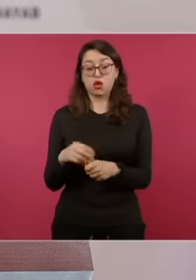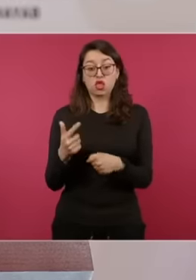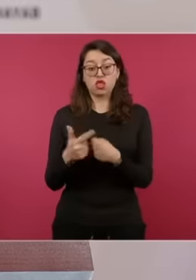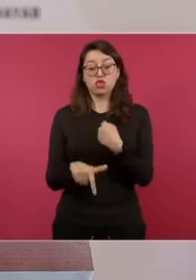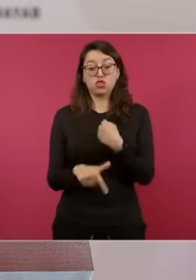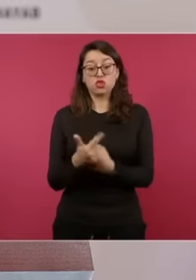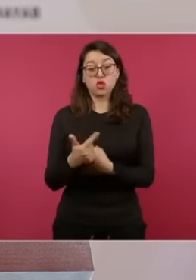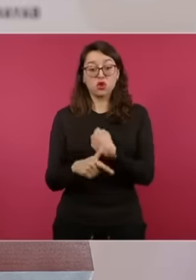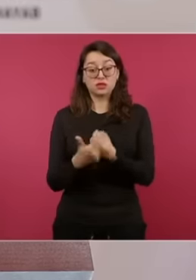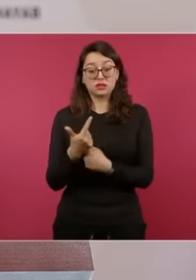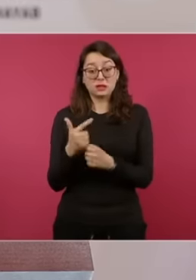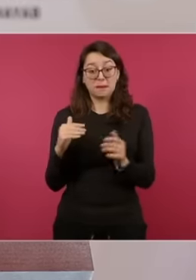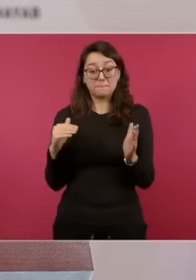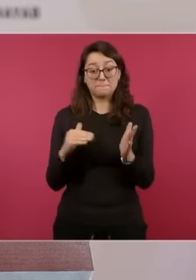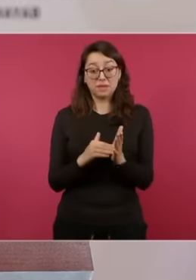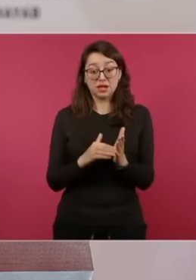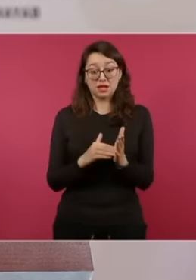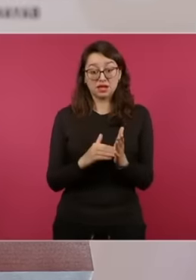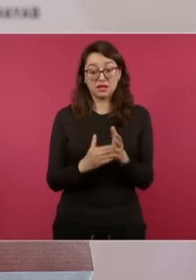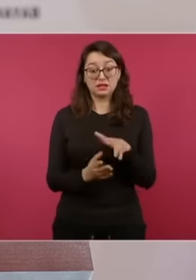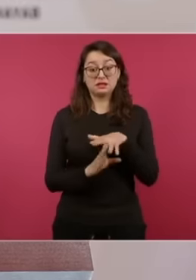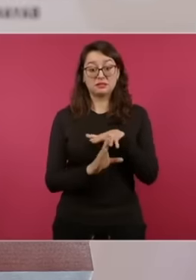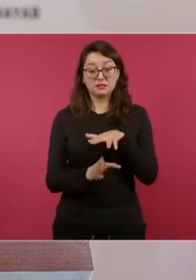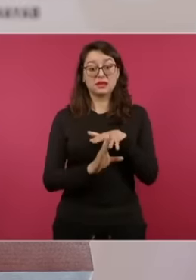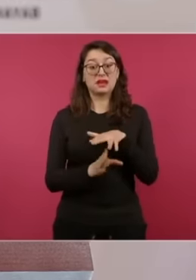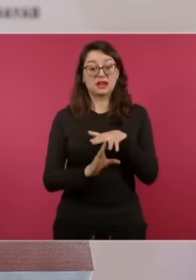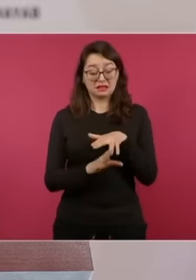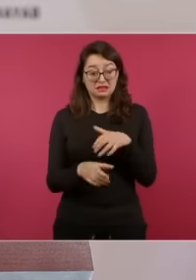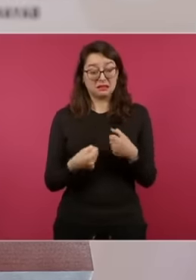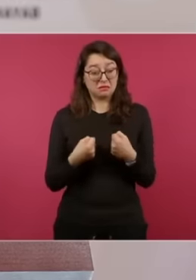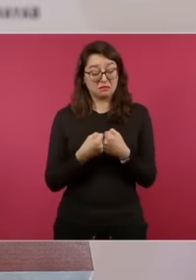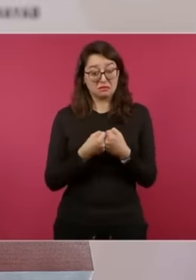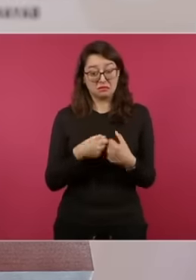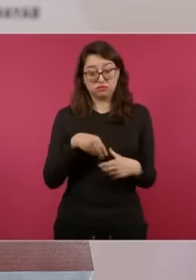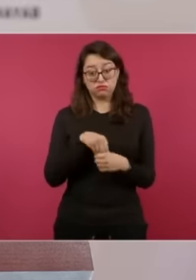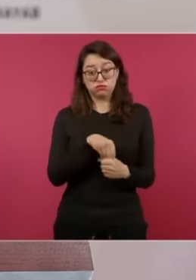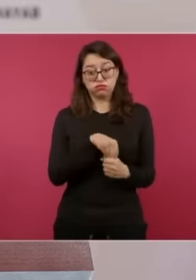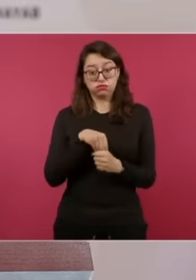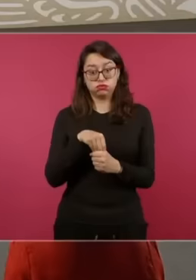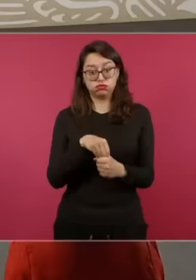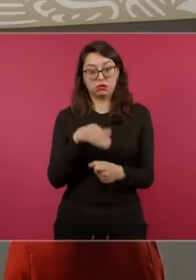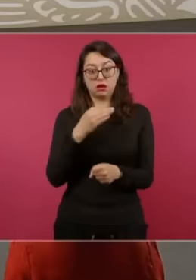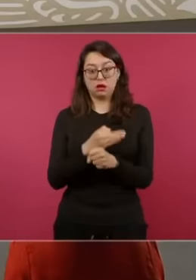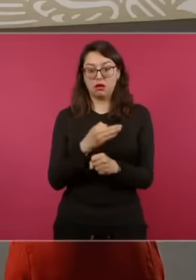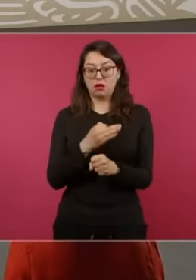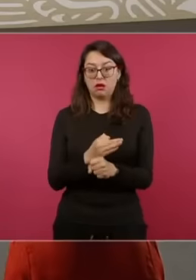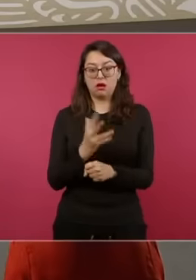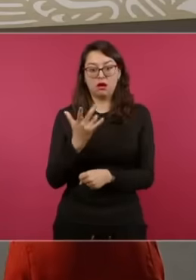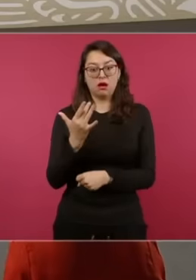y se ha reducido a la mitad.